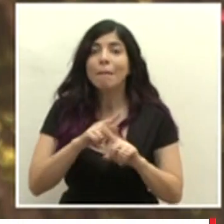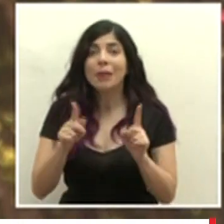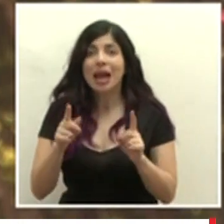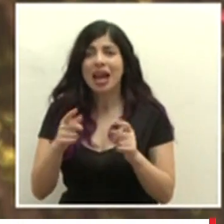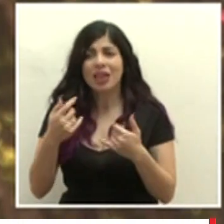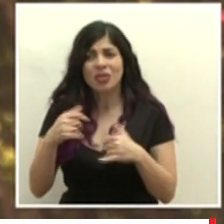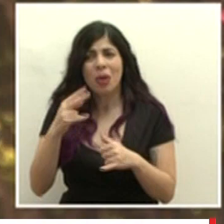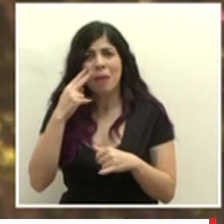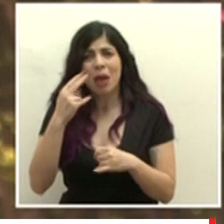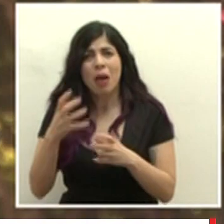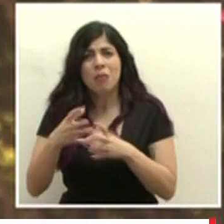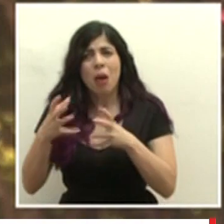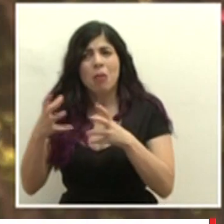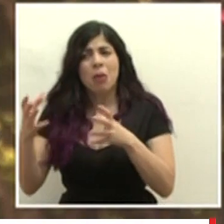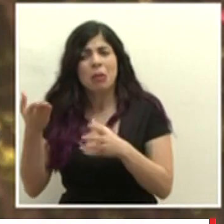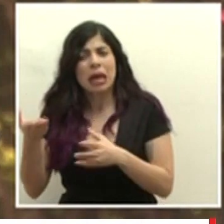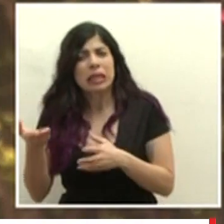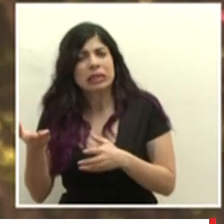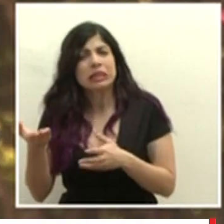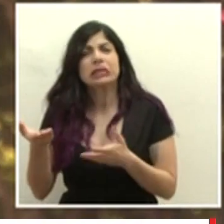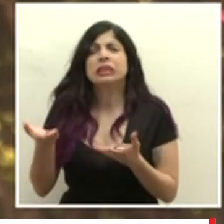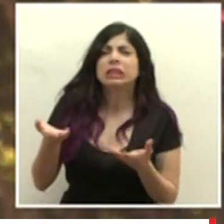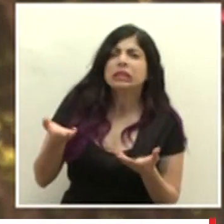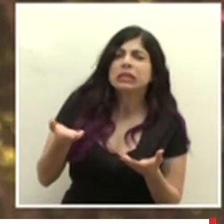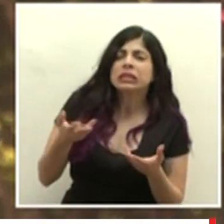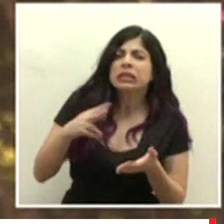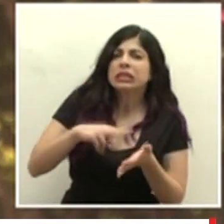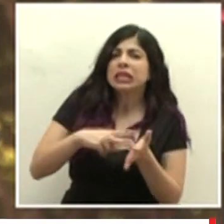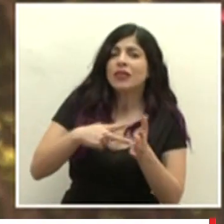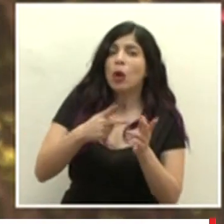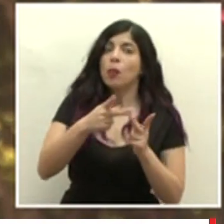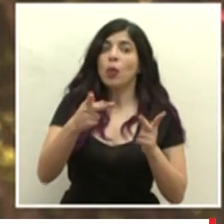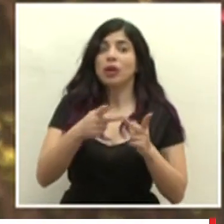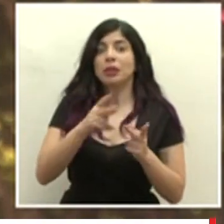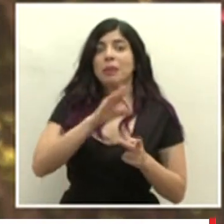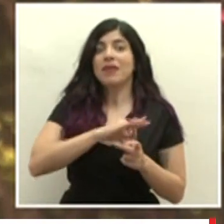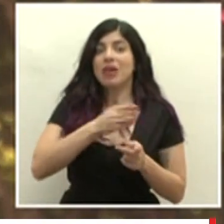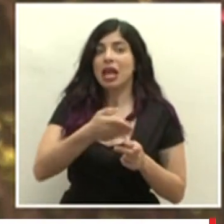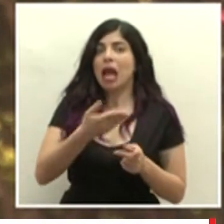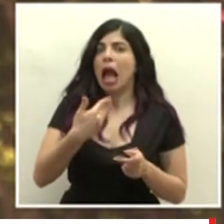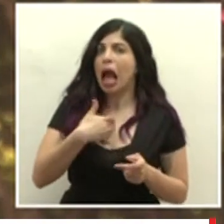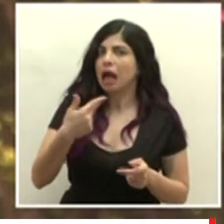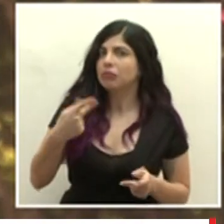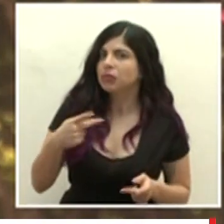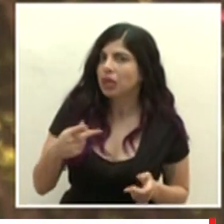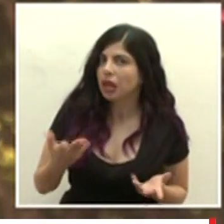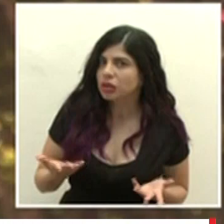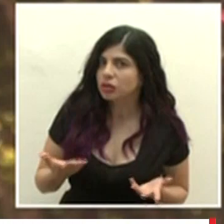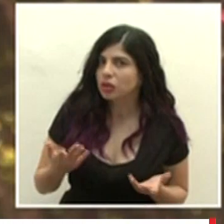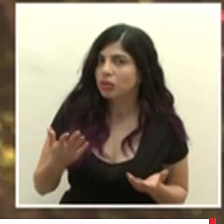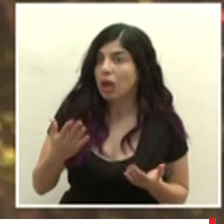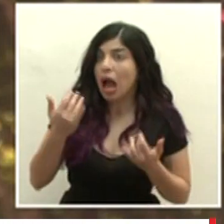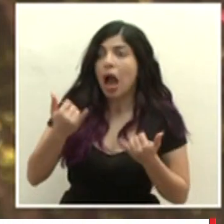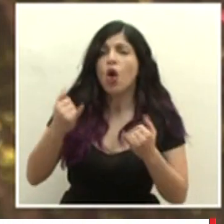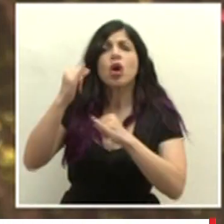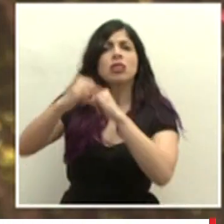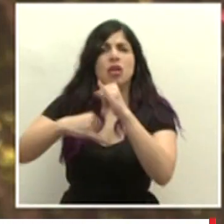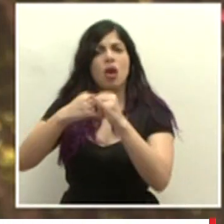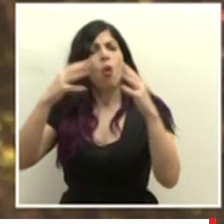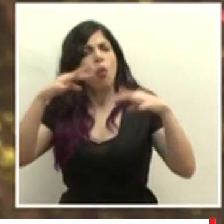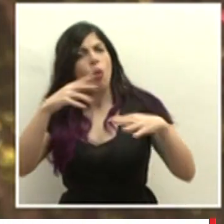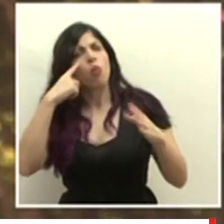casos, ¿cuánto riesgo corre esa posición privilegiada del país hasta el momento reconocida